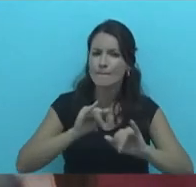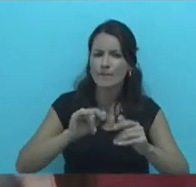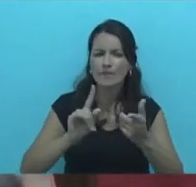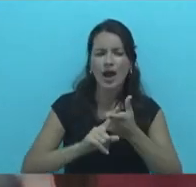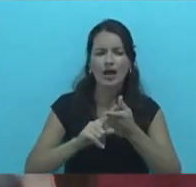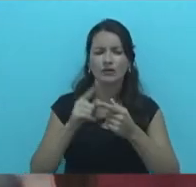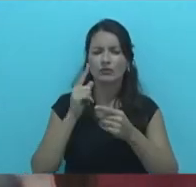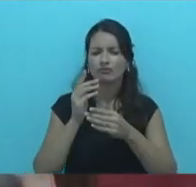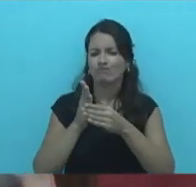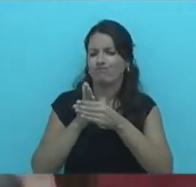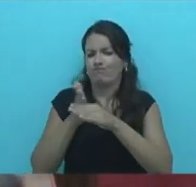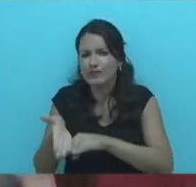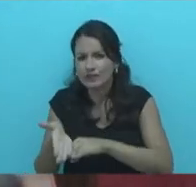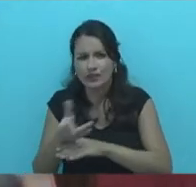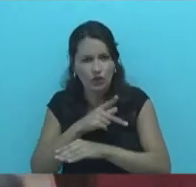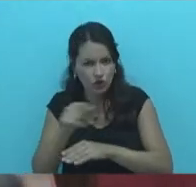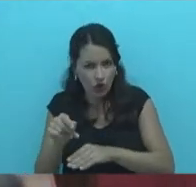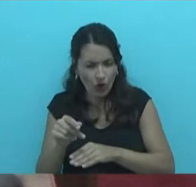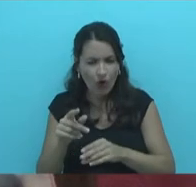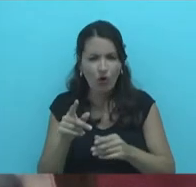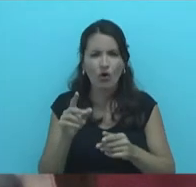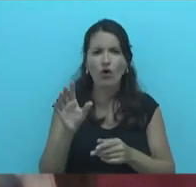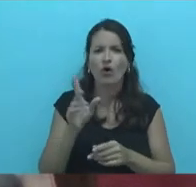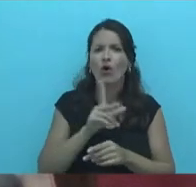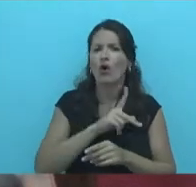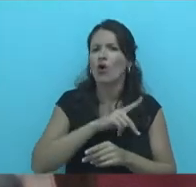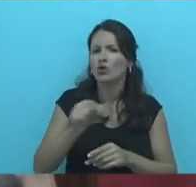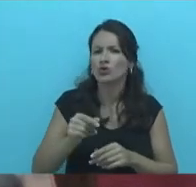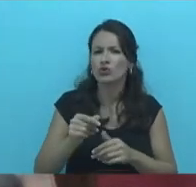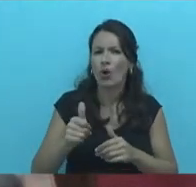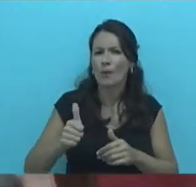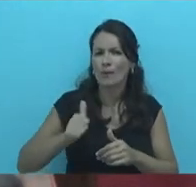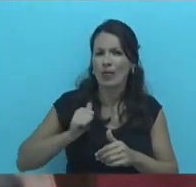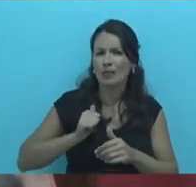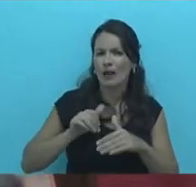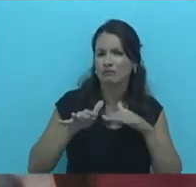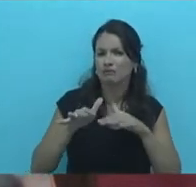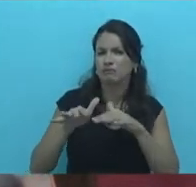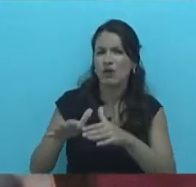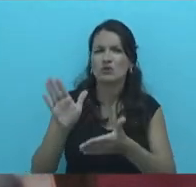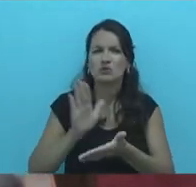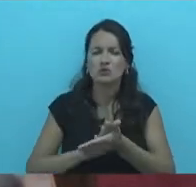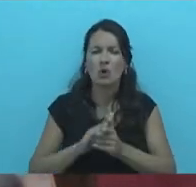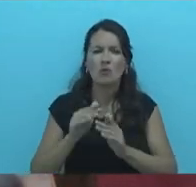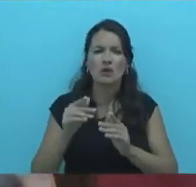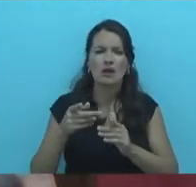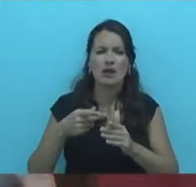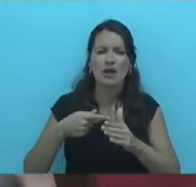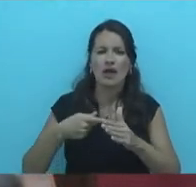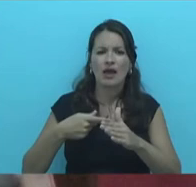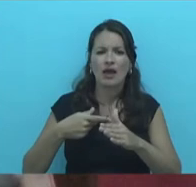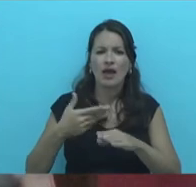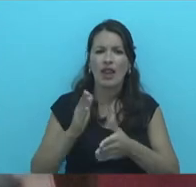también de la no utilización de las fuerzas para dirimir deudas que tiene